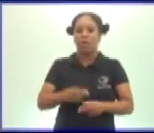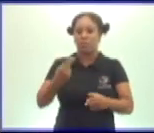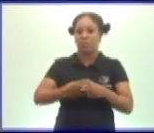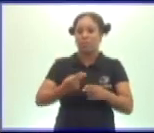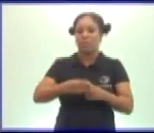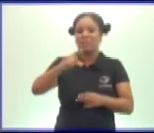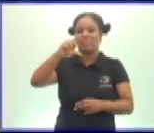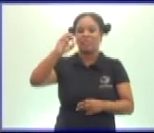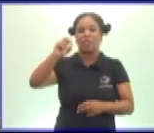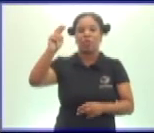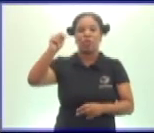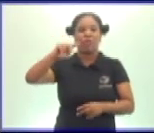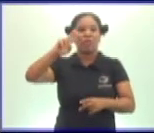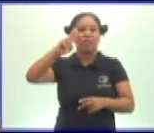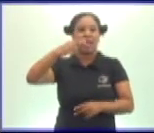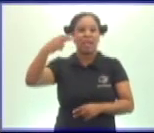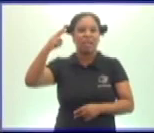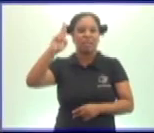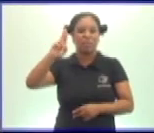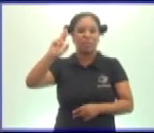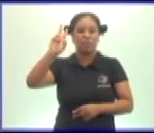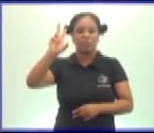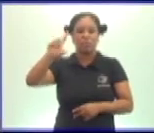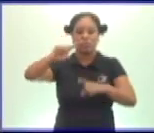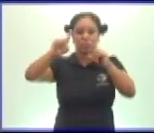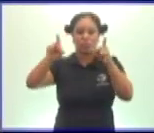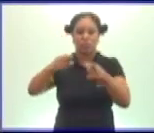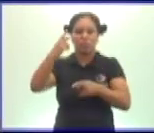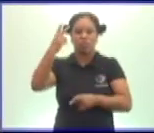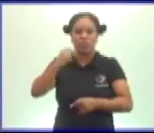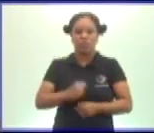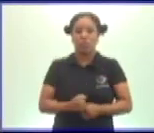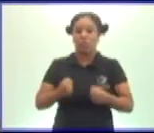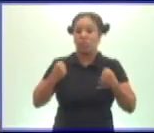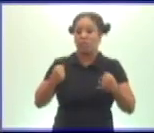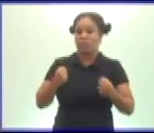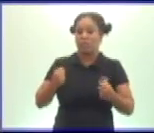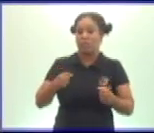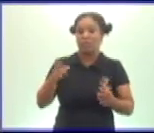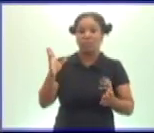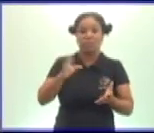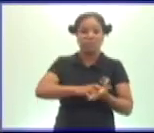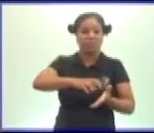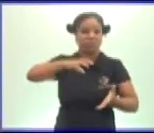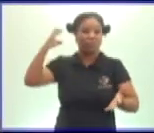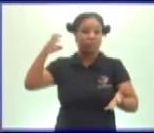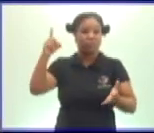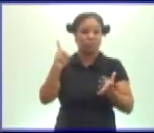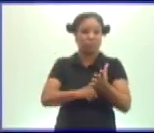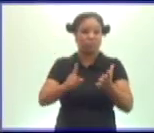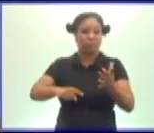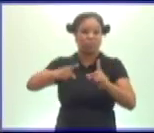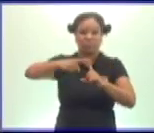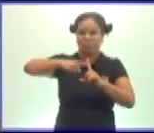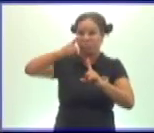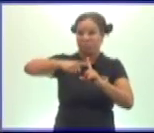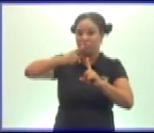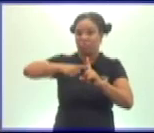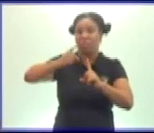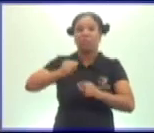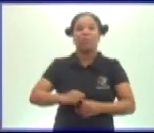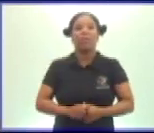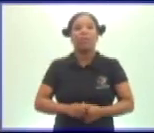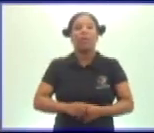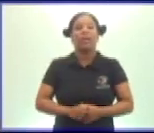Su proceso de disolución acuosa es fuertemente endotérmico. Explique cómo deben ser los valores